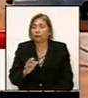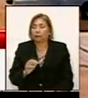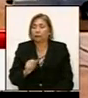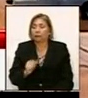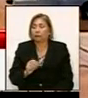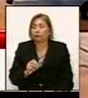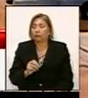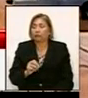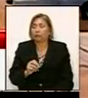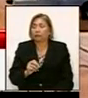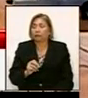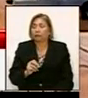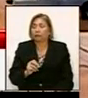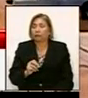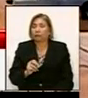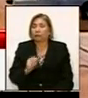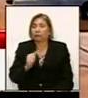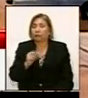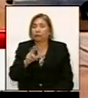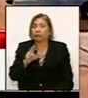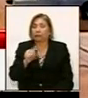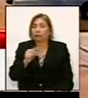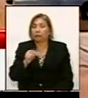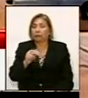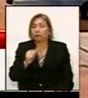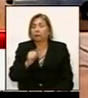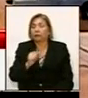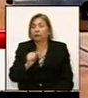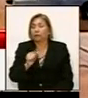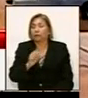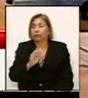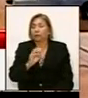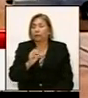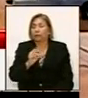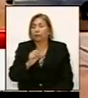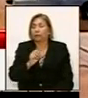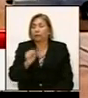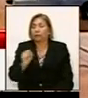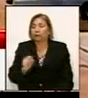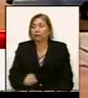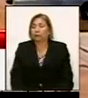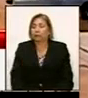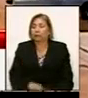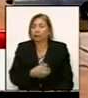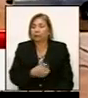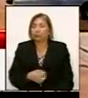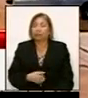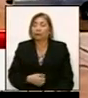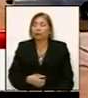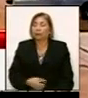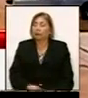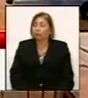Congresista Arana. A favor. En contra la de la presidencia.